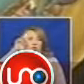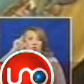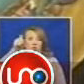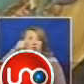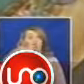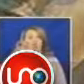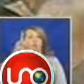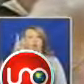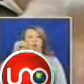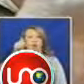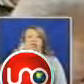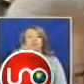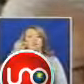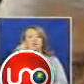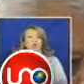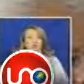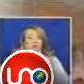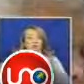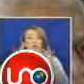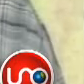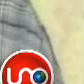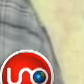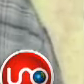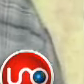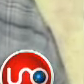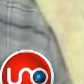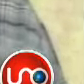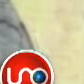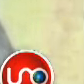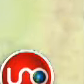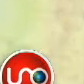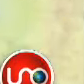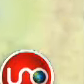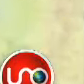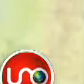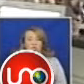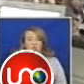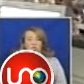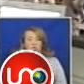de algunos sectores de su país sobre el tema y sobre todo del gobierno colombiano,